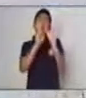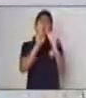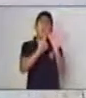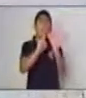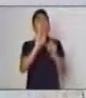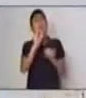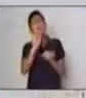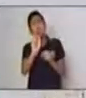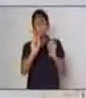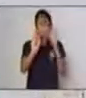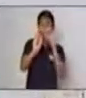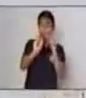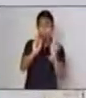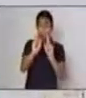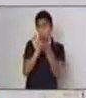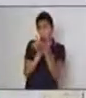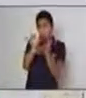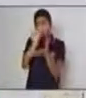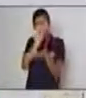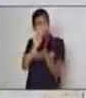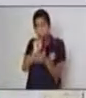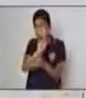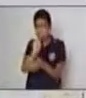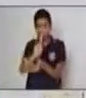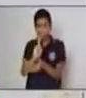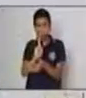es divisible entre 2?